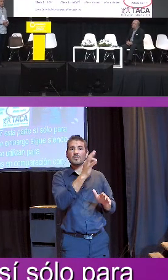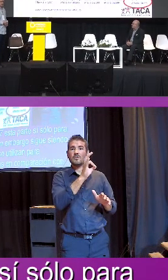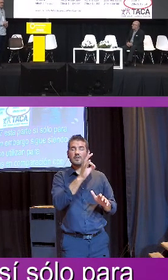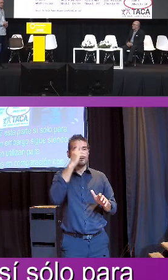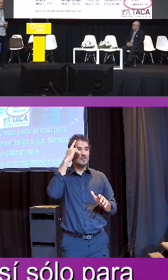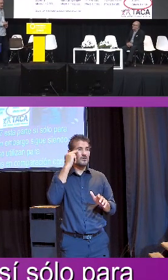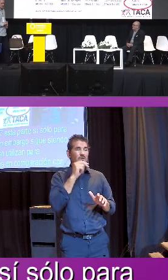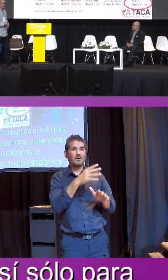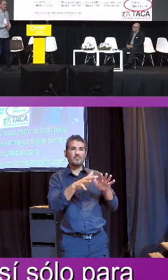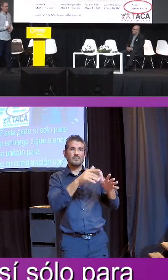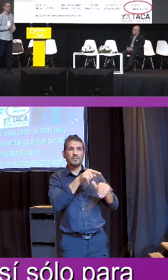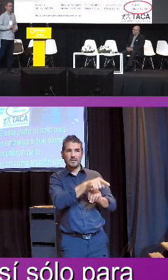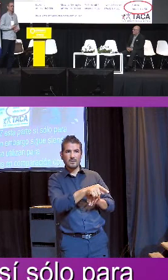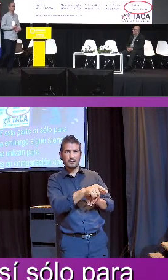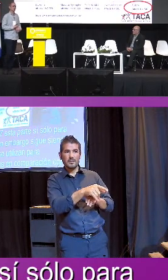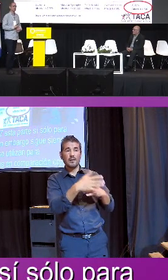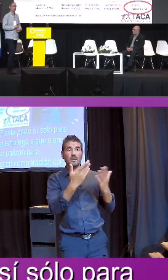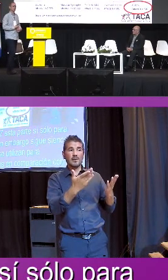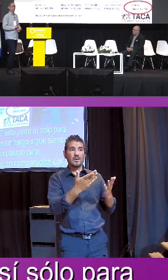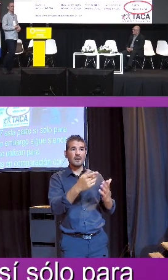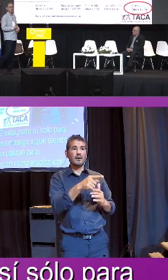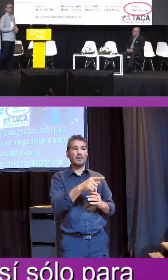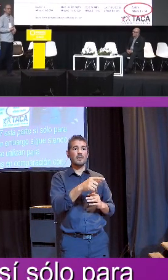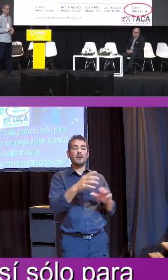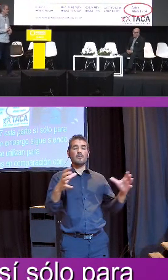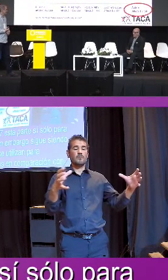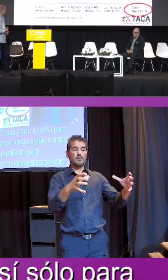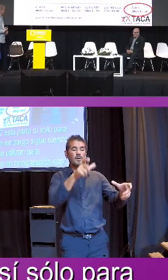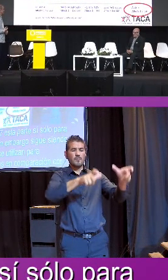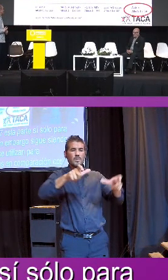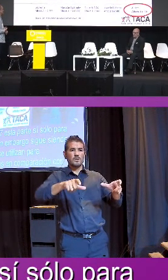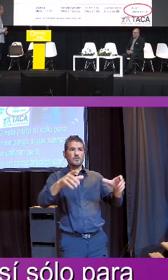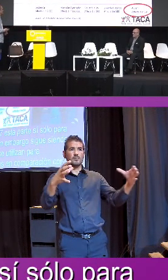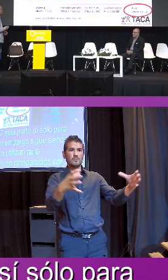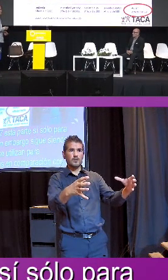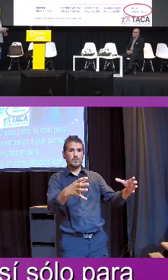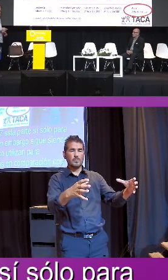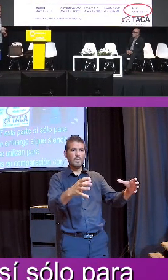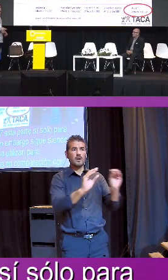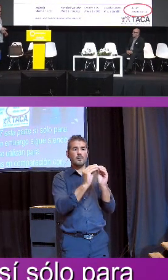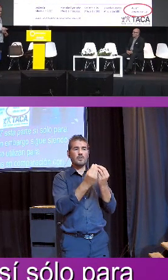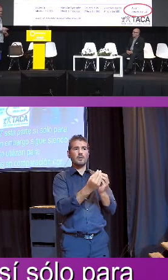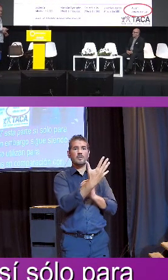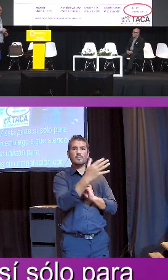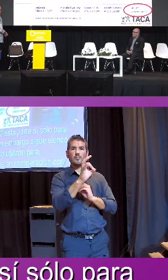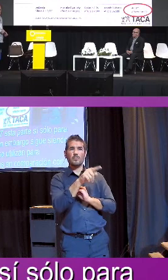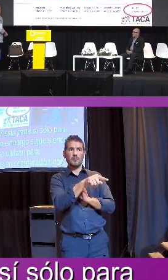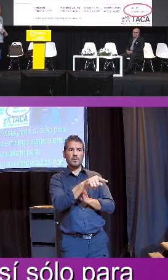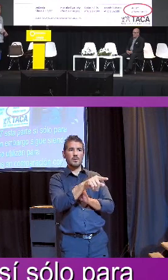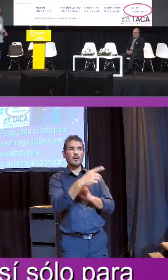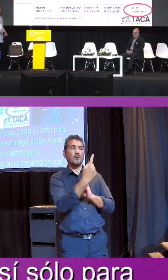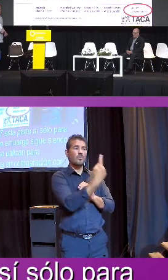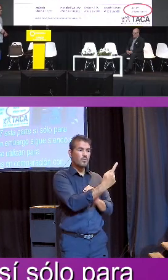CDC, que es la prevalencia en Estados Unidos, 1 de cada 59 personas, y otros cuadros que tienen